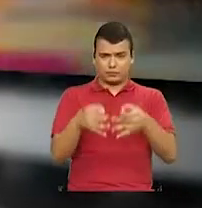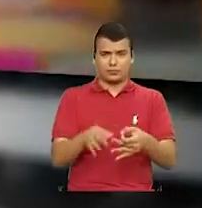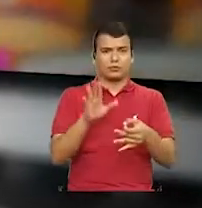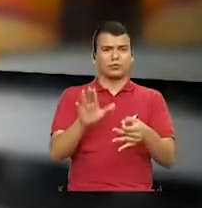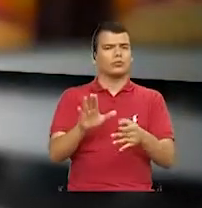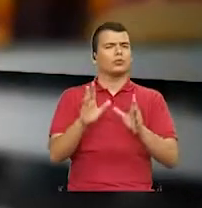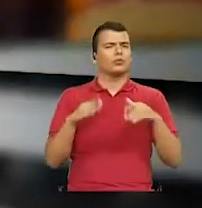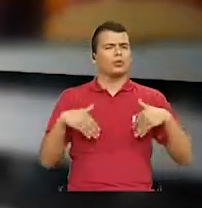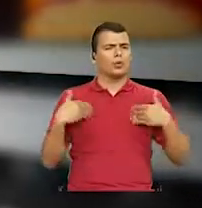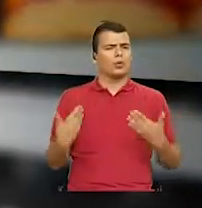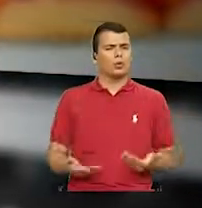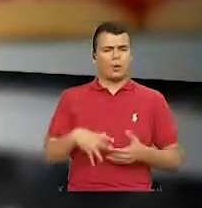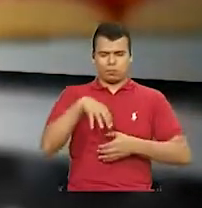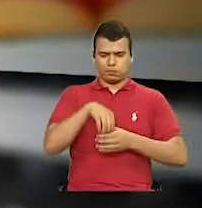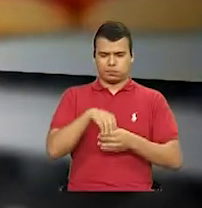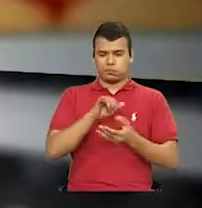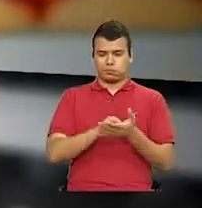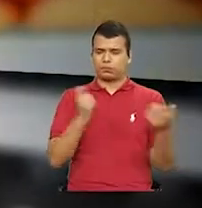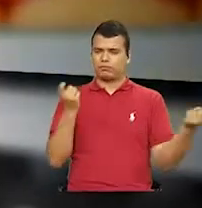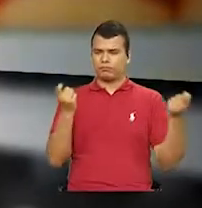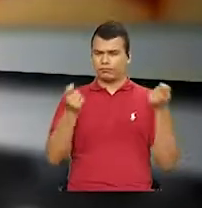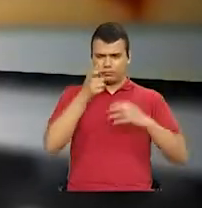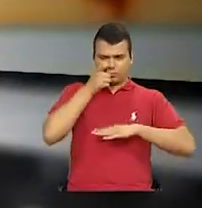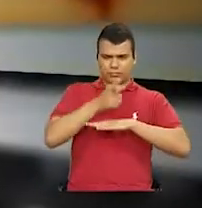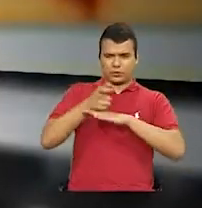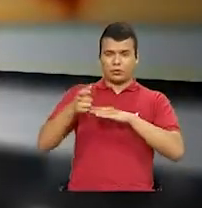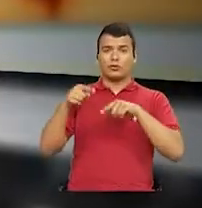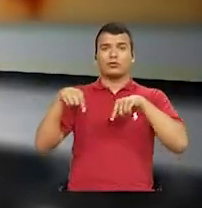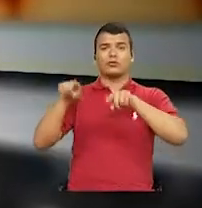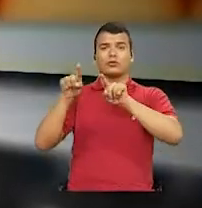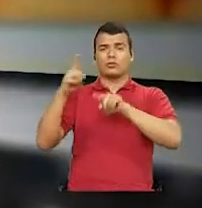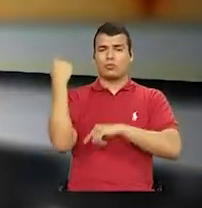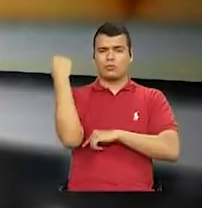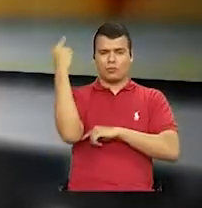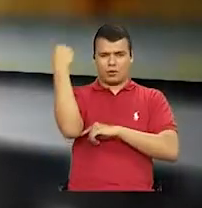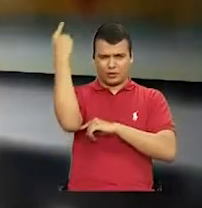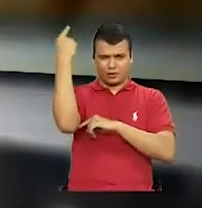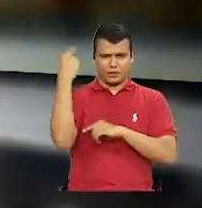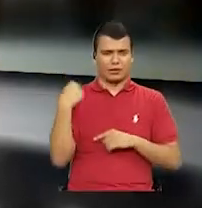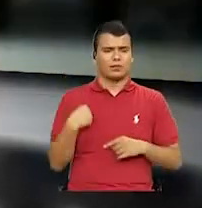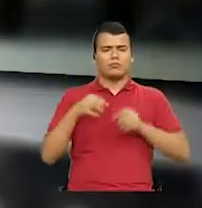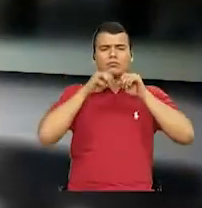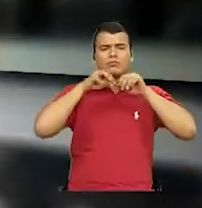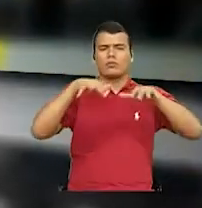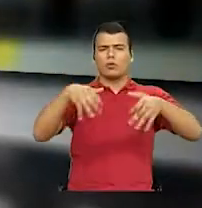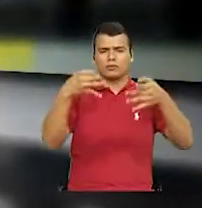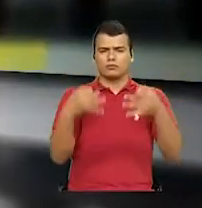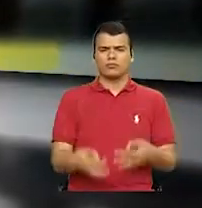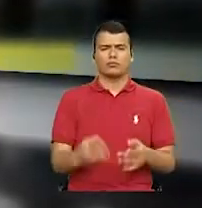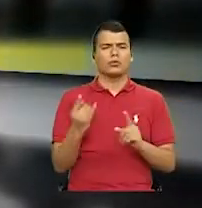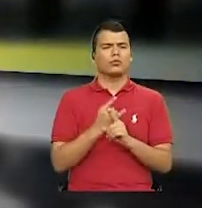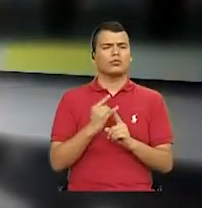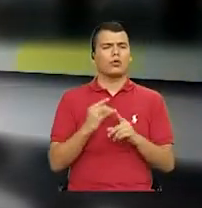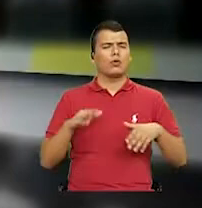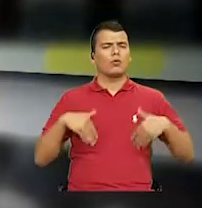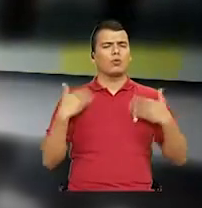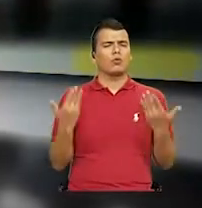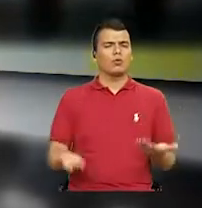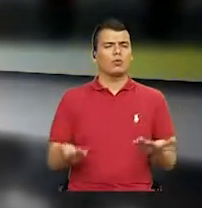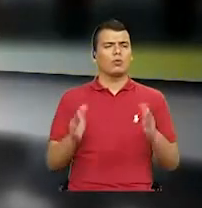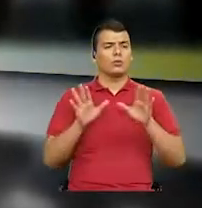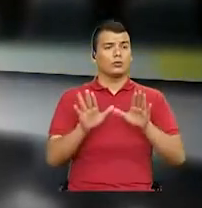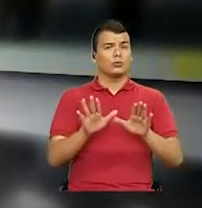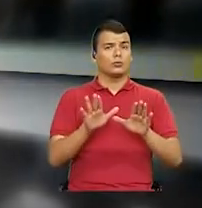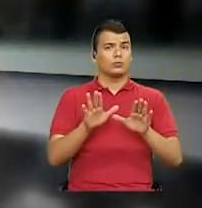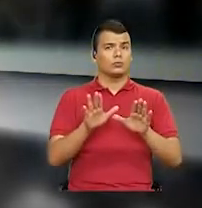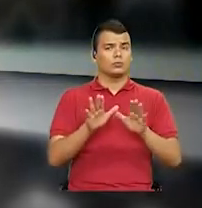medida dentro de control, dentro de las políticas públicas que se tienen sobre el consumo de